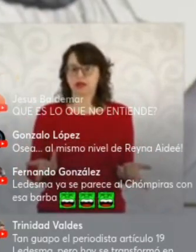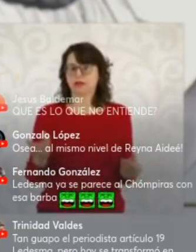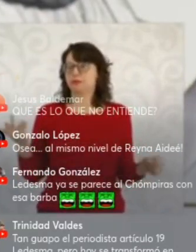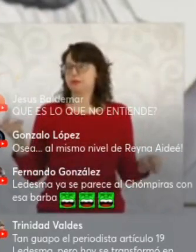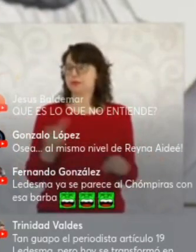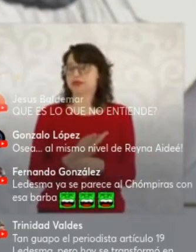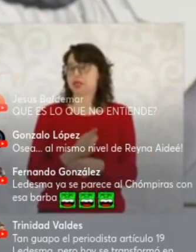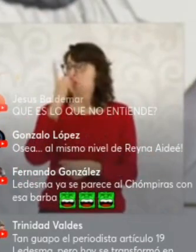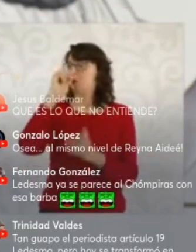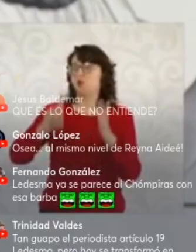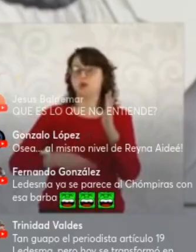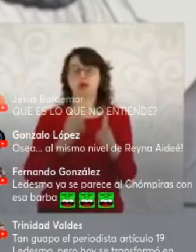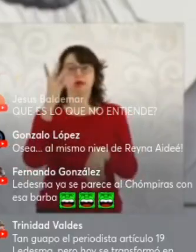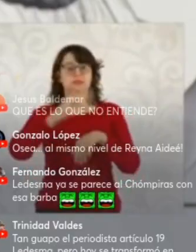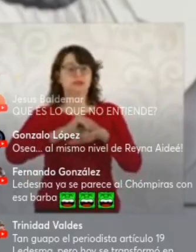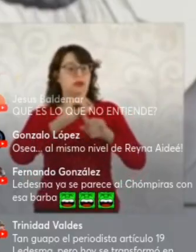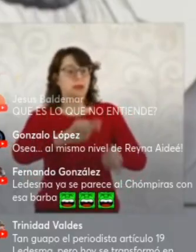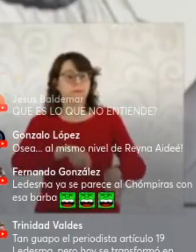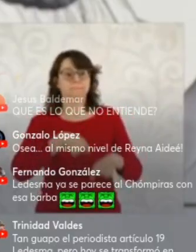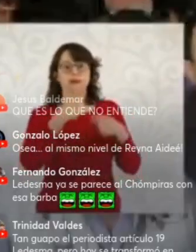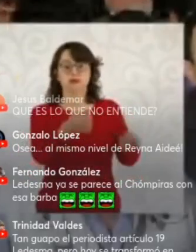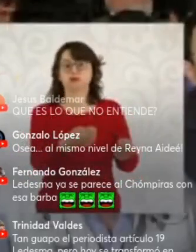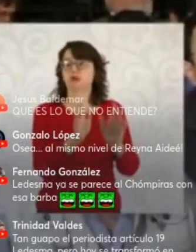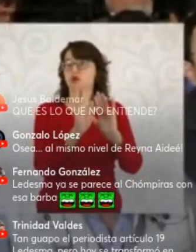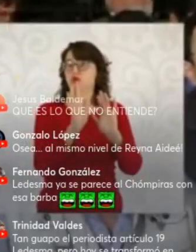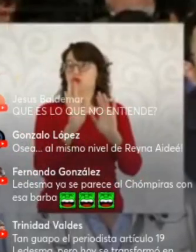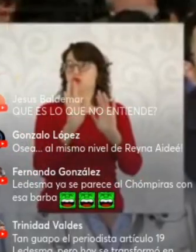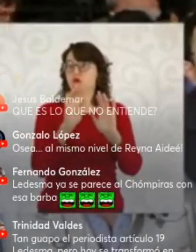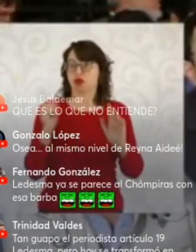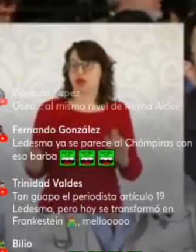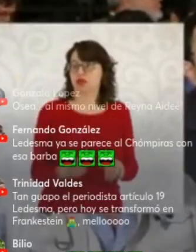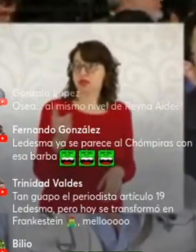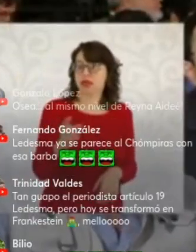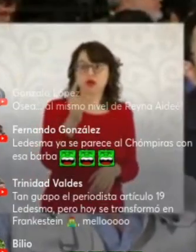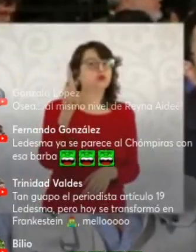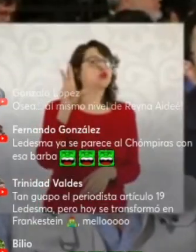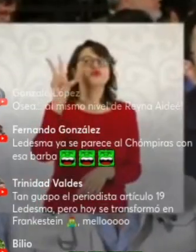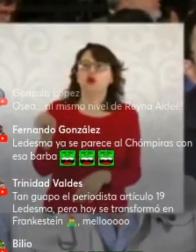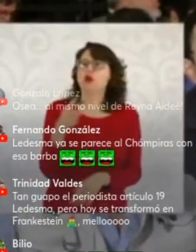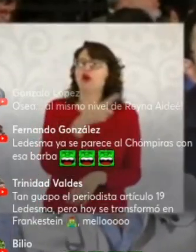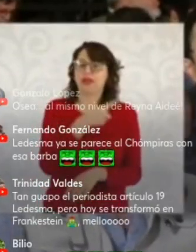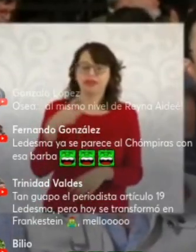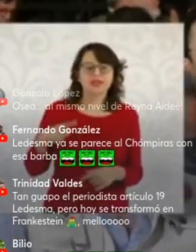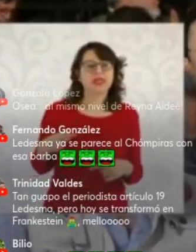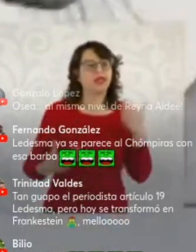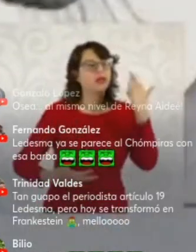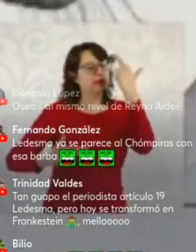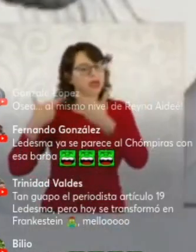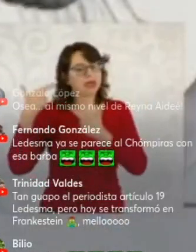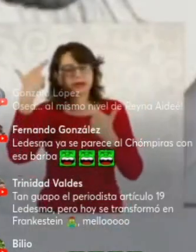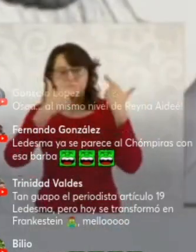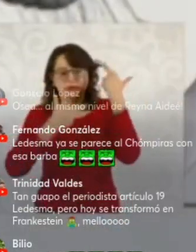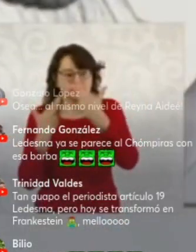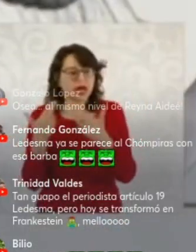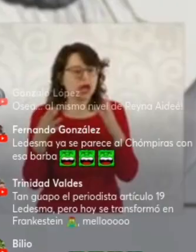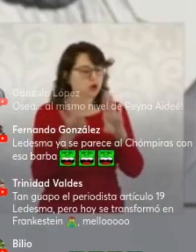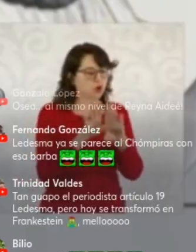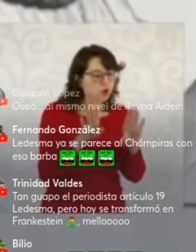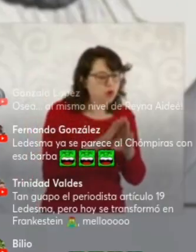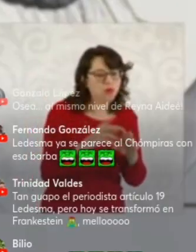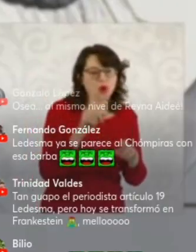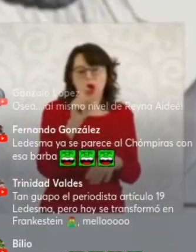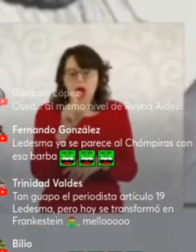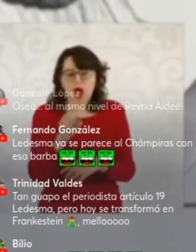sola vez y ya después dejan de darse. Son permisos que tienen que ver con ubicación de jales, con tratamiento